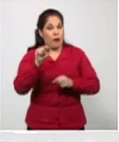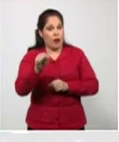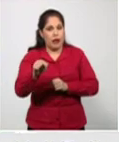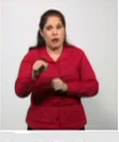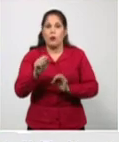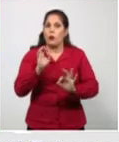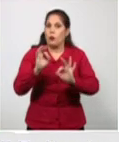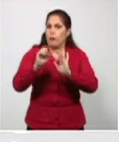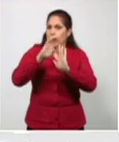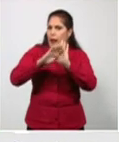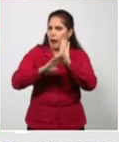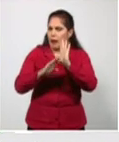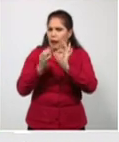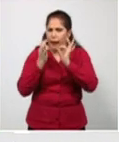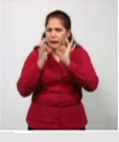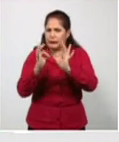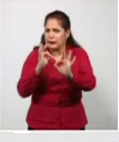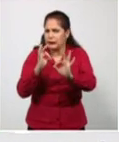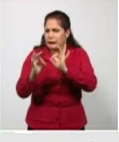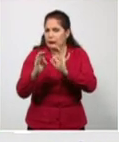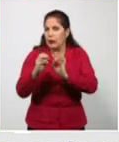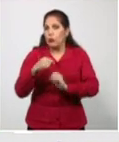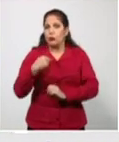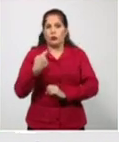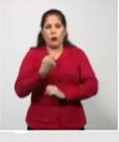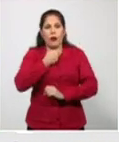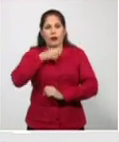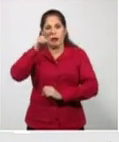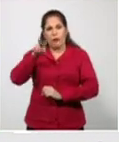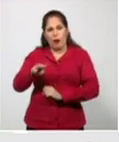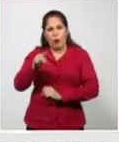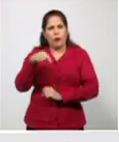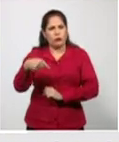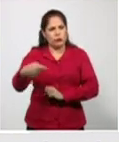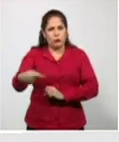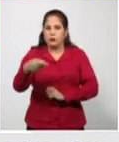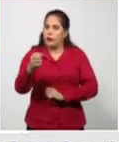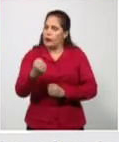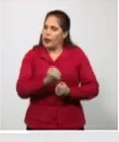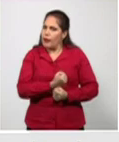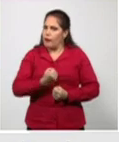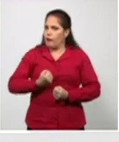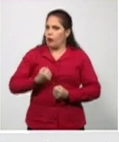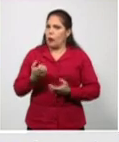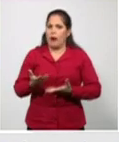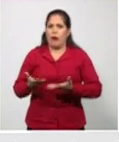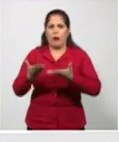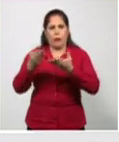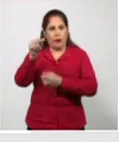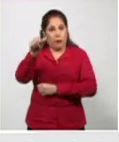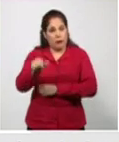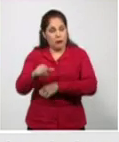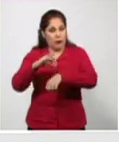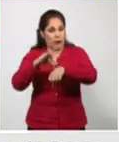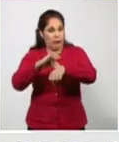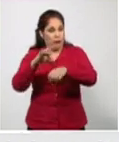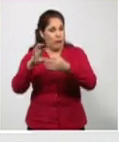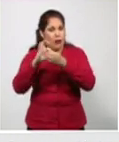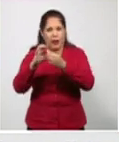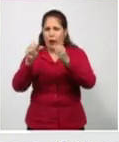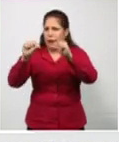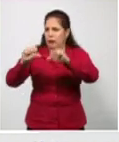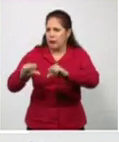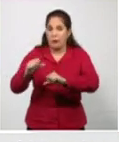protocolos, se hace todo el esfuerzo científico de nuestros profesionales y